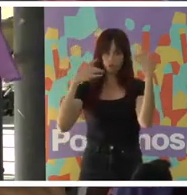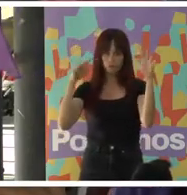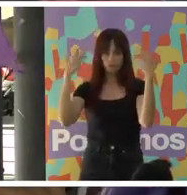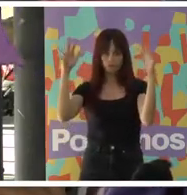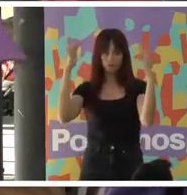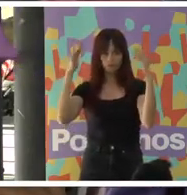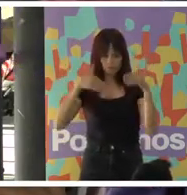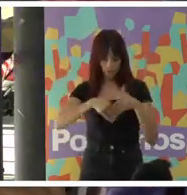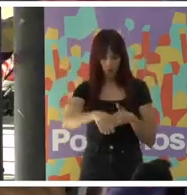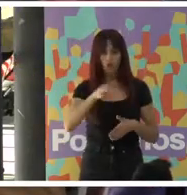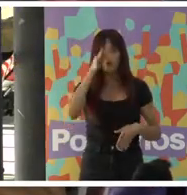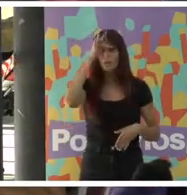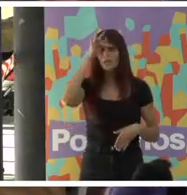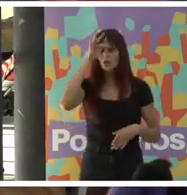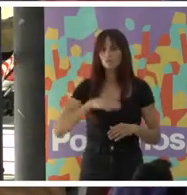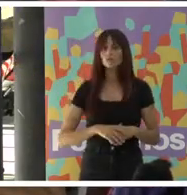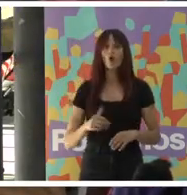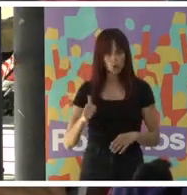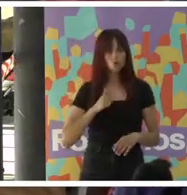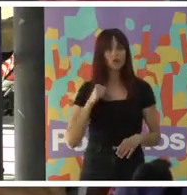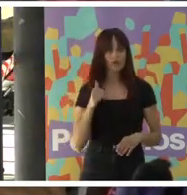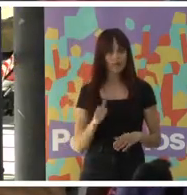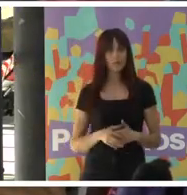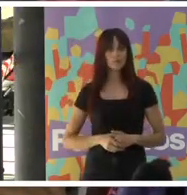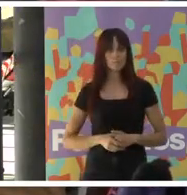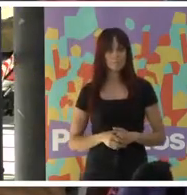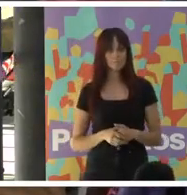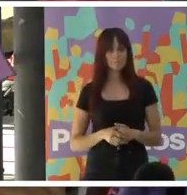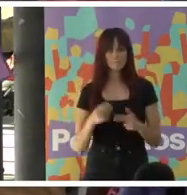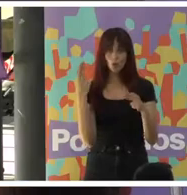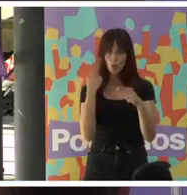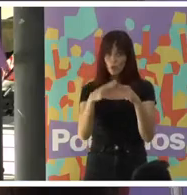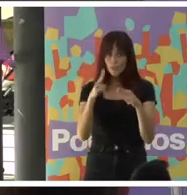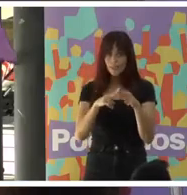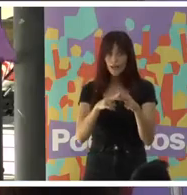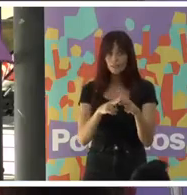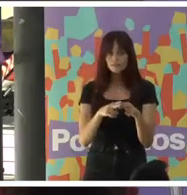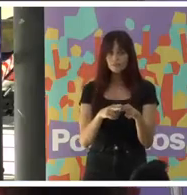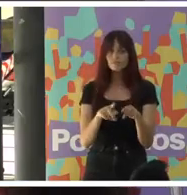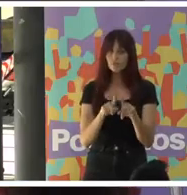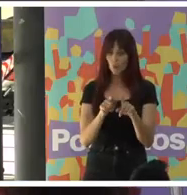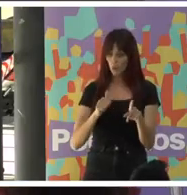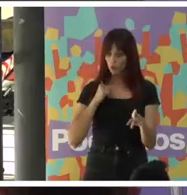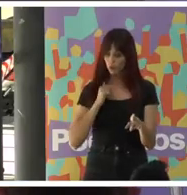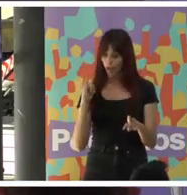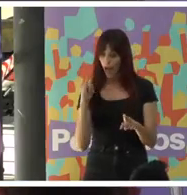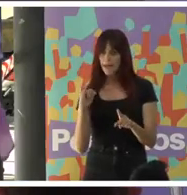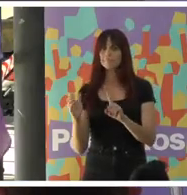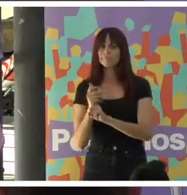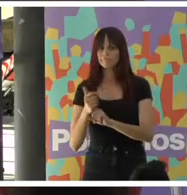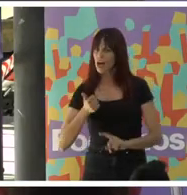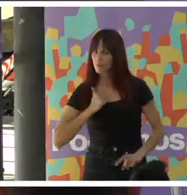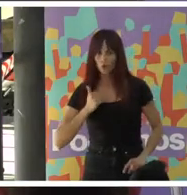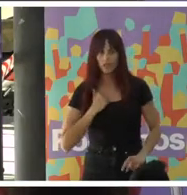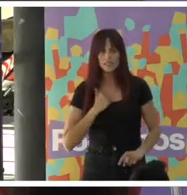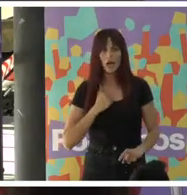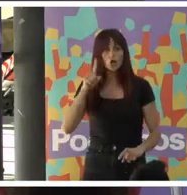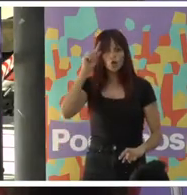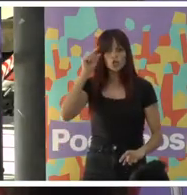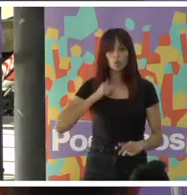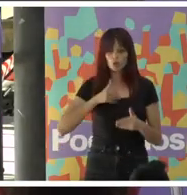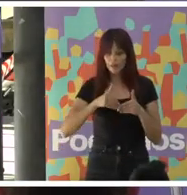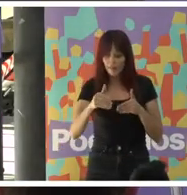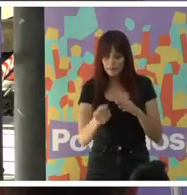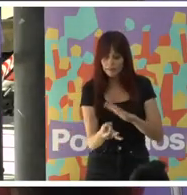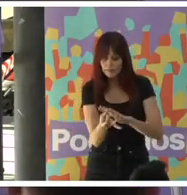Este domingo hay una oportunidad. La política va a identificar oportunidades. No sé si habrán muchas más, pero este